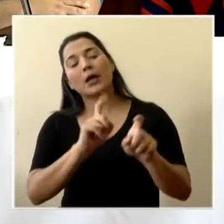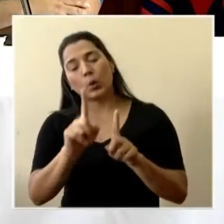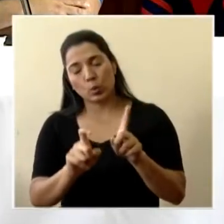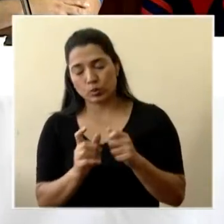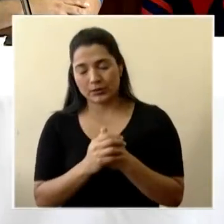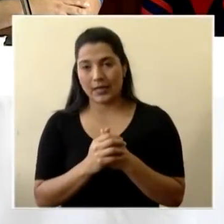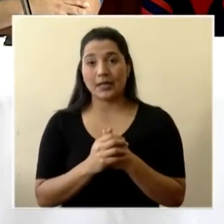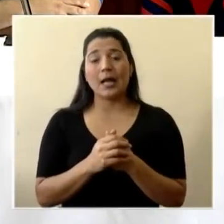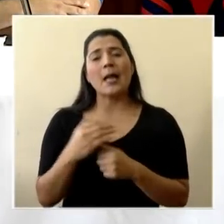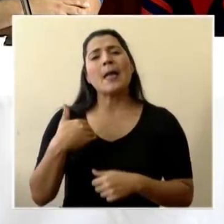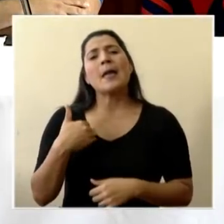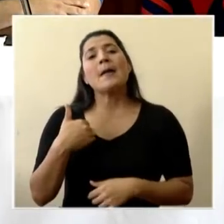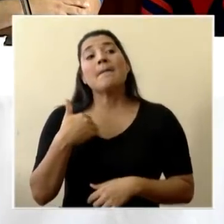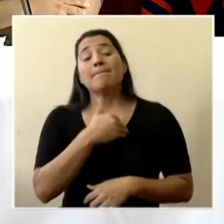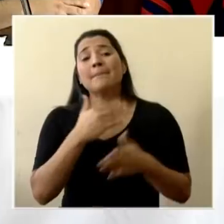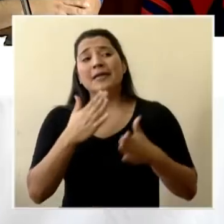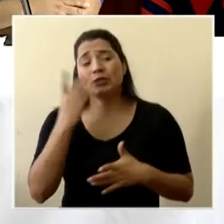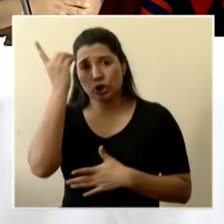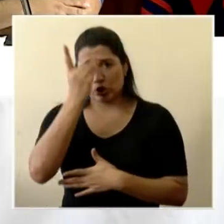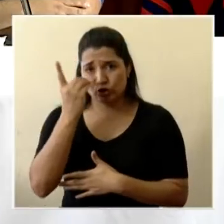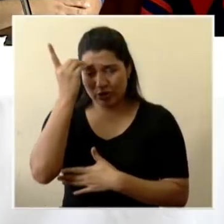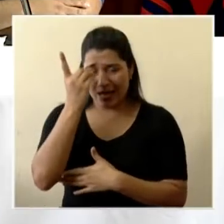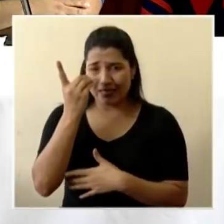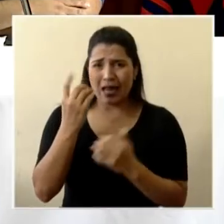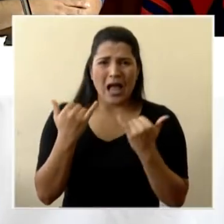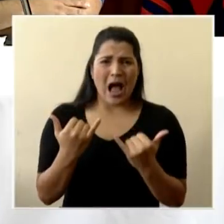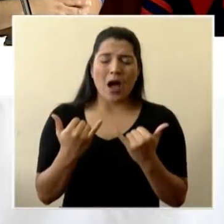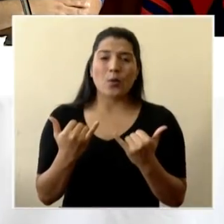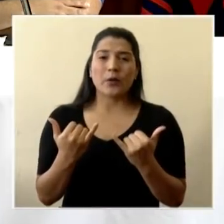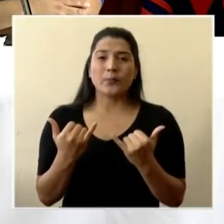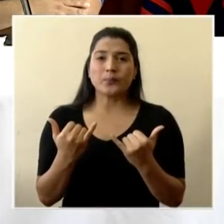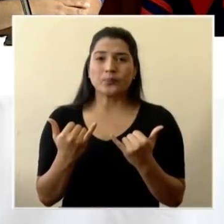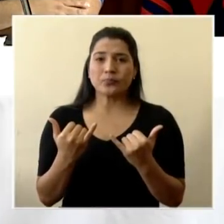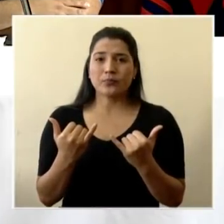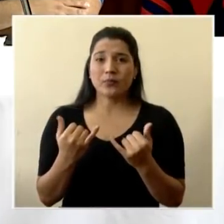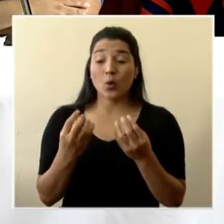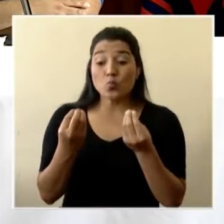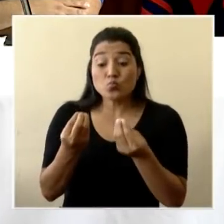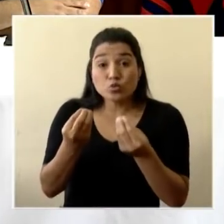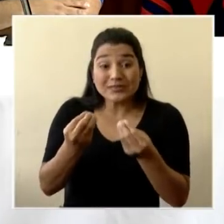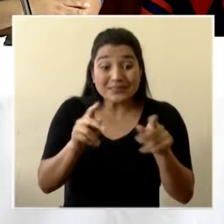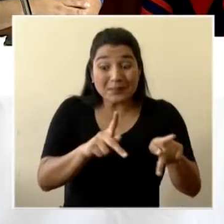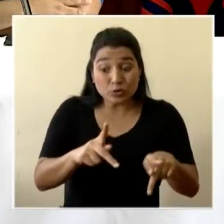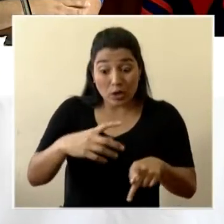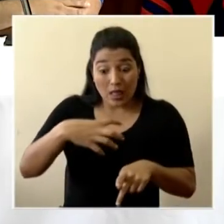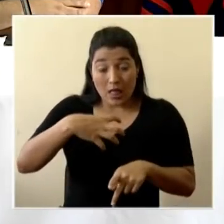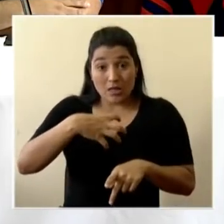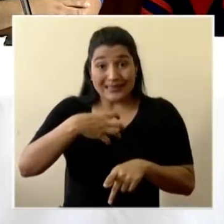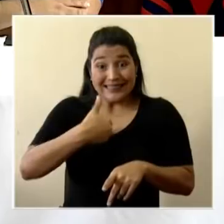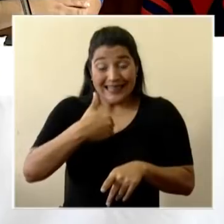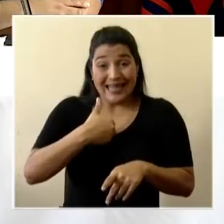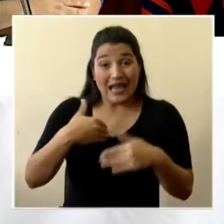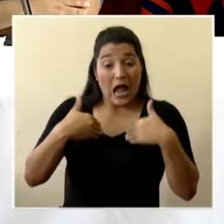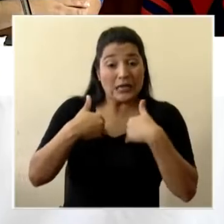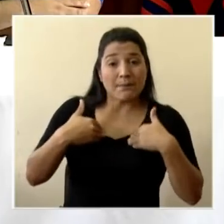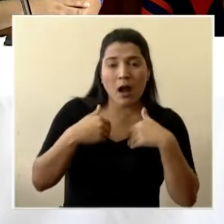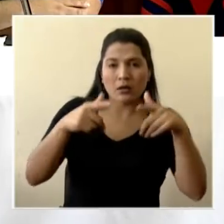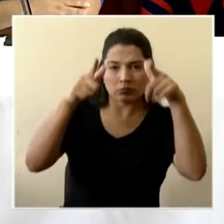nos pregunta, ministro Salas, hay grandes aglomeraciones con ganaderos que asisten a subastas